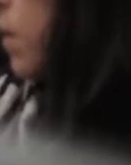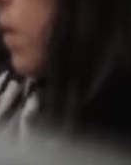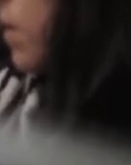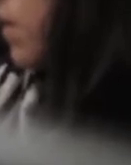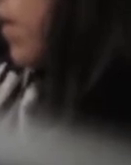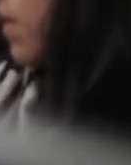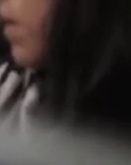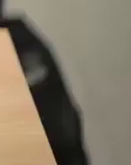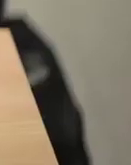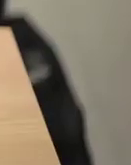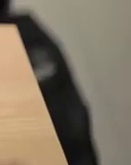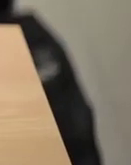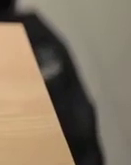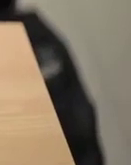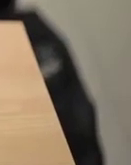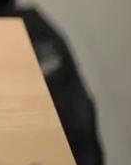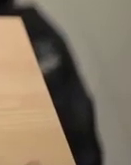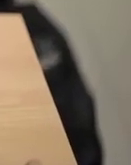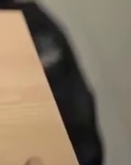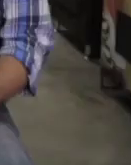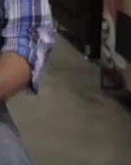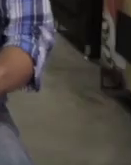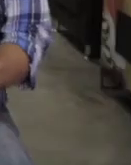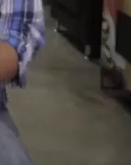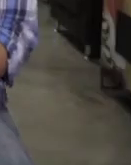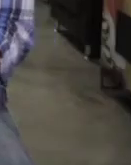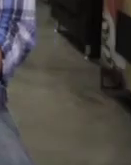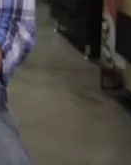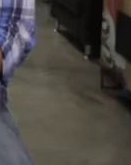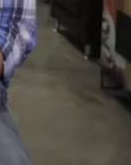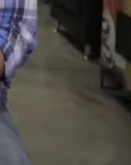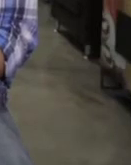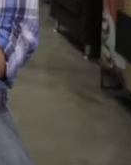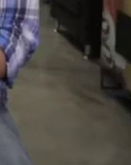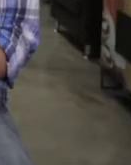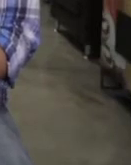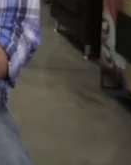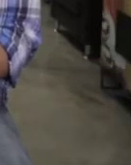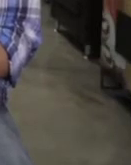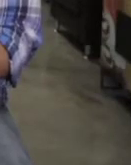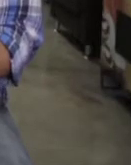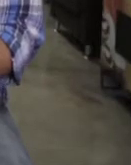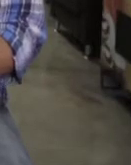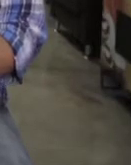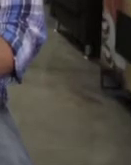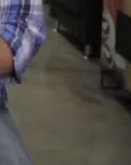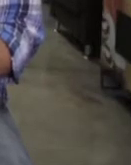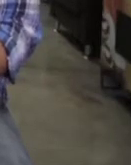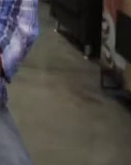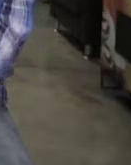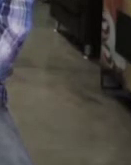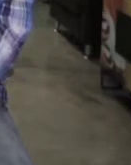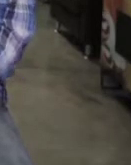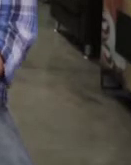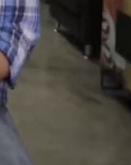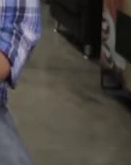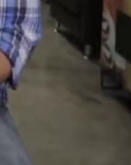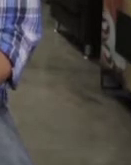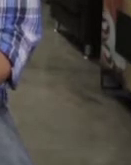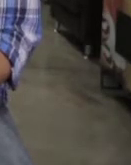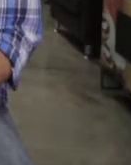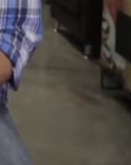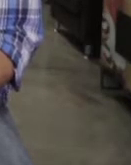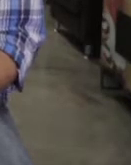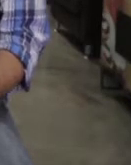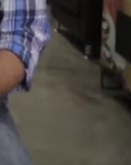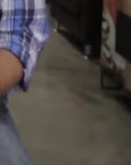áreas que en la empresa no puede ser productivo antes. En esta industria, para crear un largometraje, por ejemplo, no es un equipo de 5 o 6